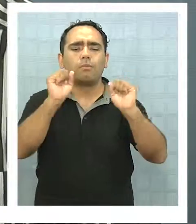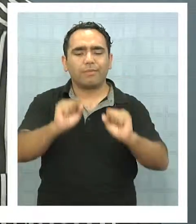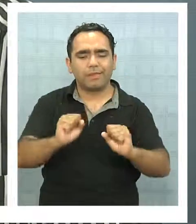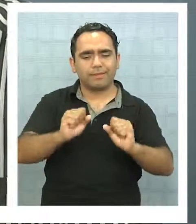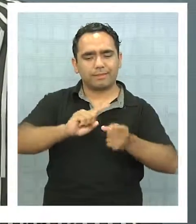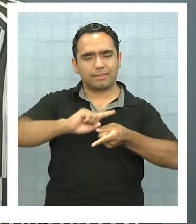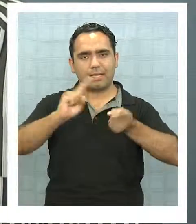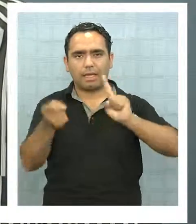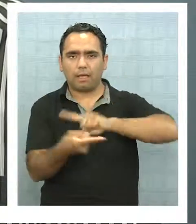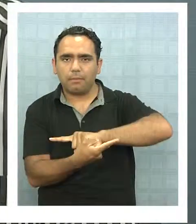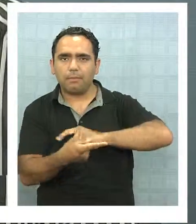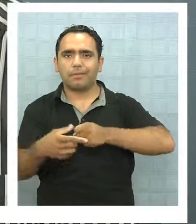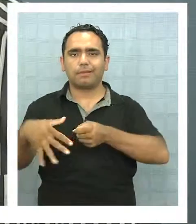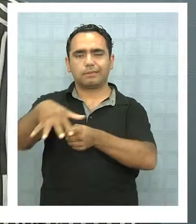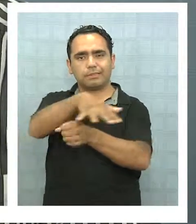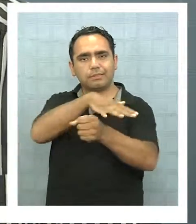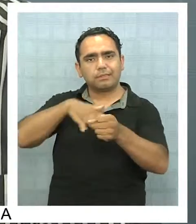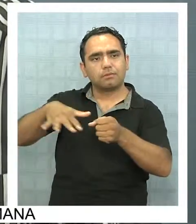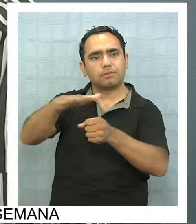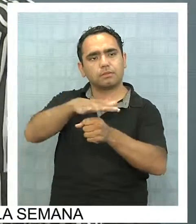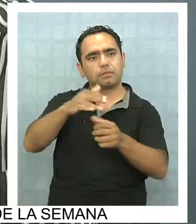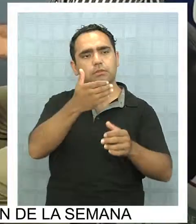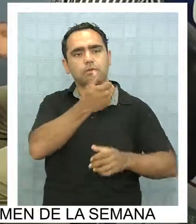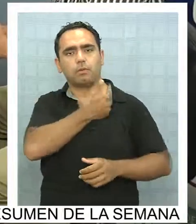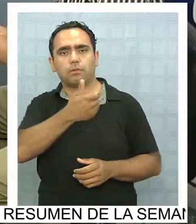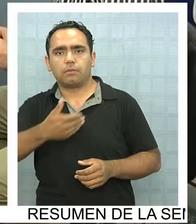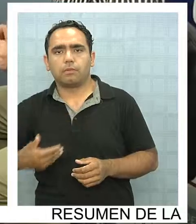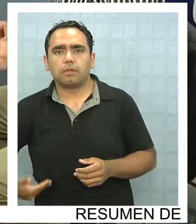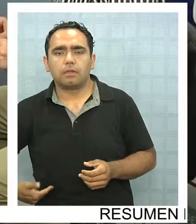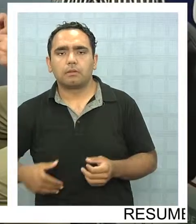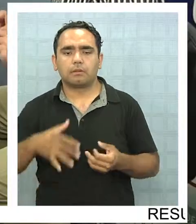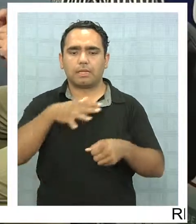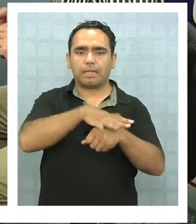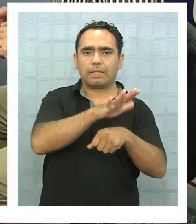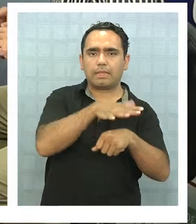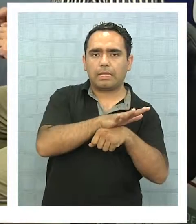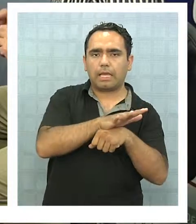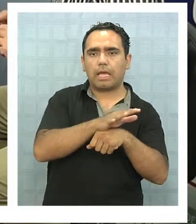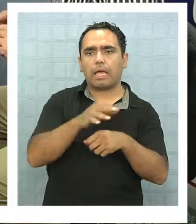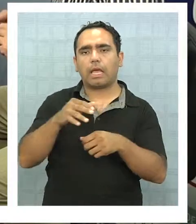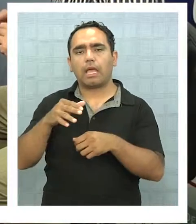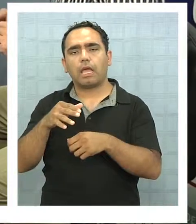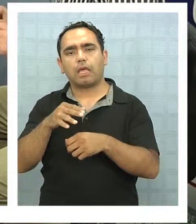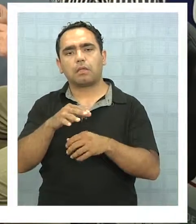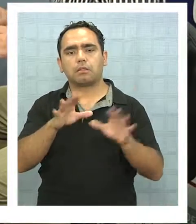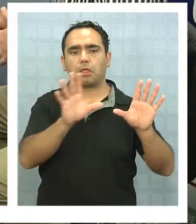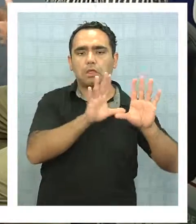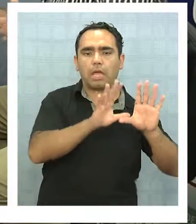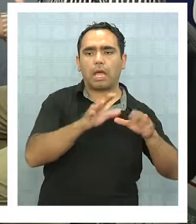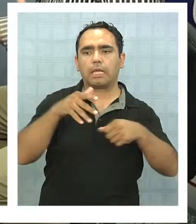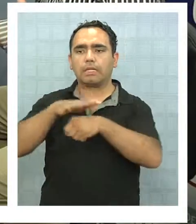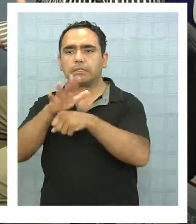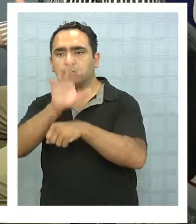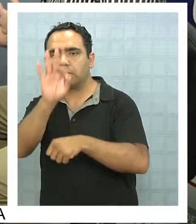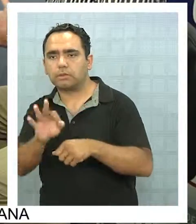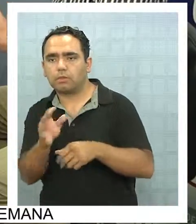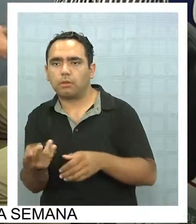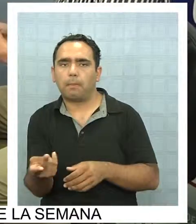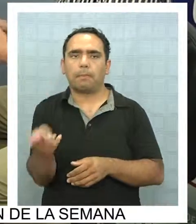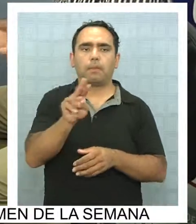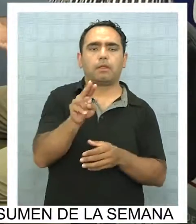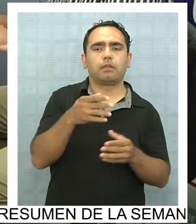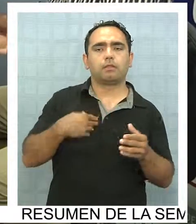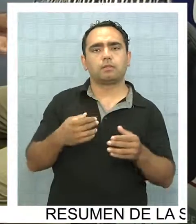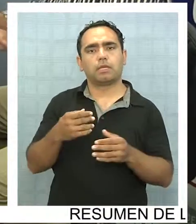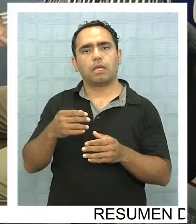algunas fórmulas, ¿cierto? El gobierno dijo: subamos de un 10 a un 15% la cotización obligatoria, subamos las edades de